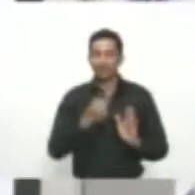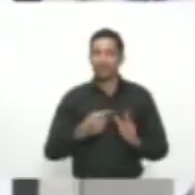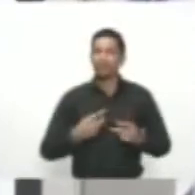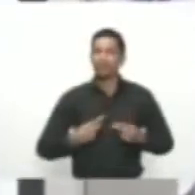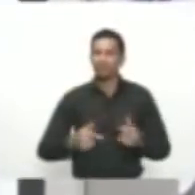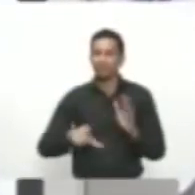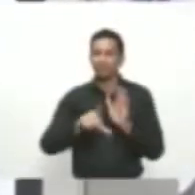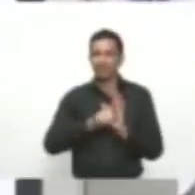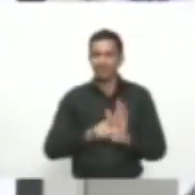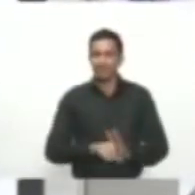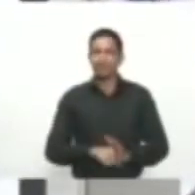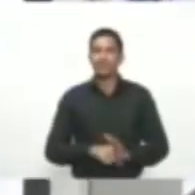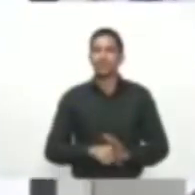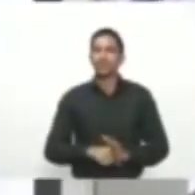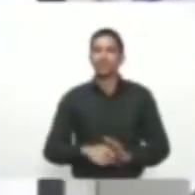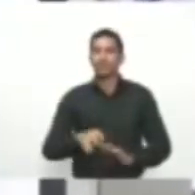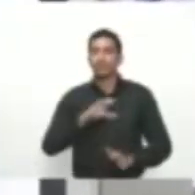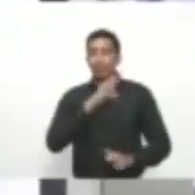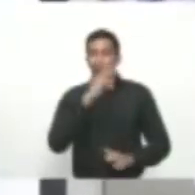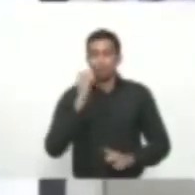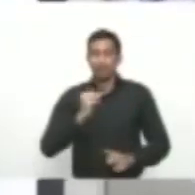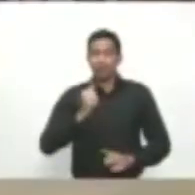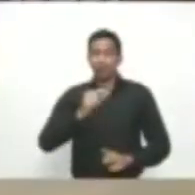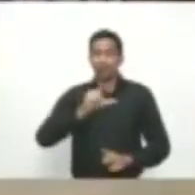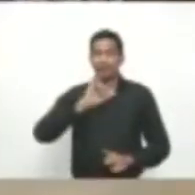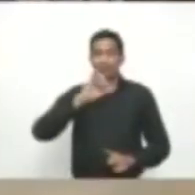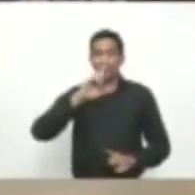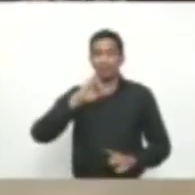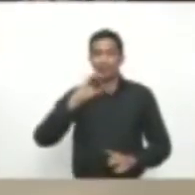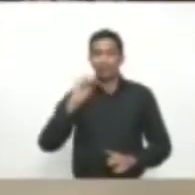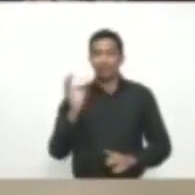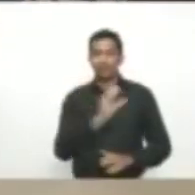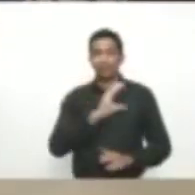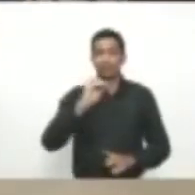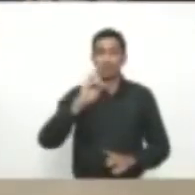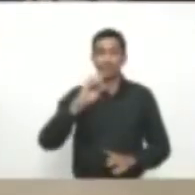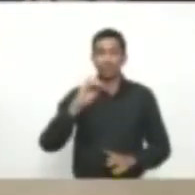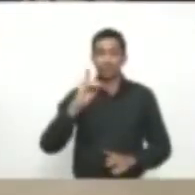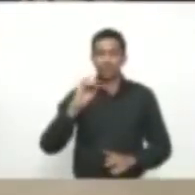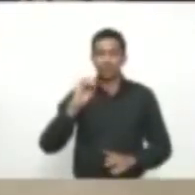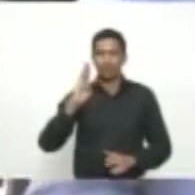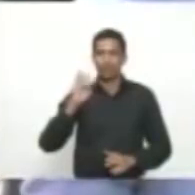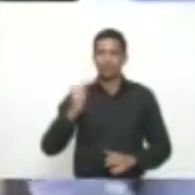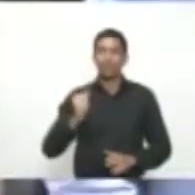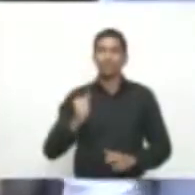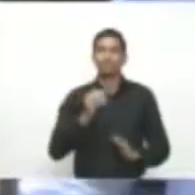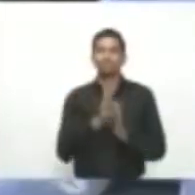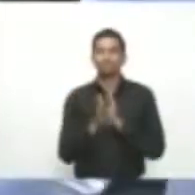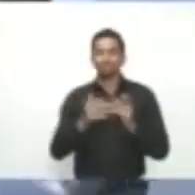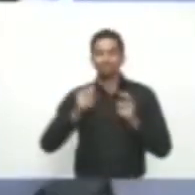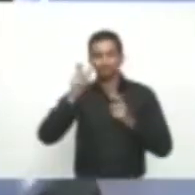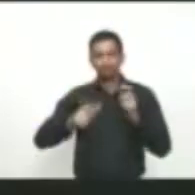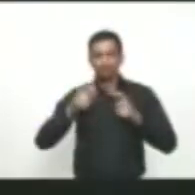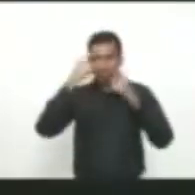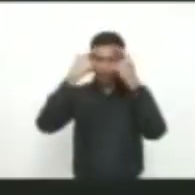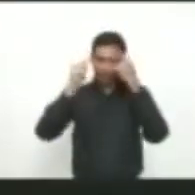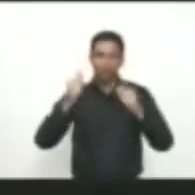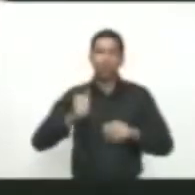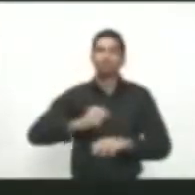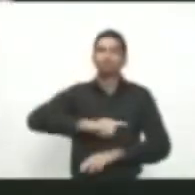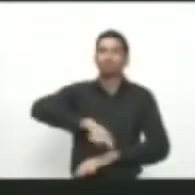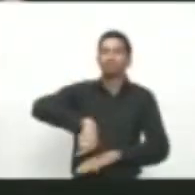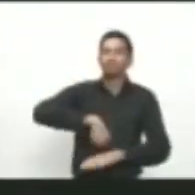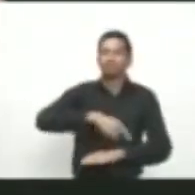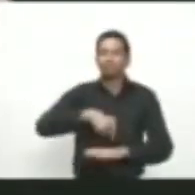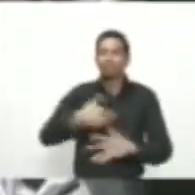Track, Alirio Córdoba, ubicado en la zona veredal de Conejo, en La Guajira, manifestó su preocupación por la demora en la implementación